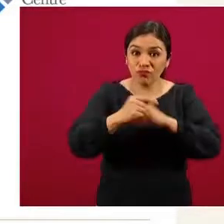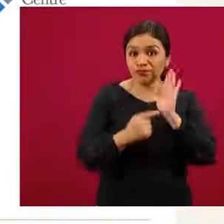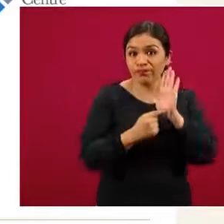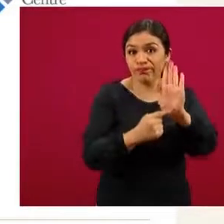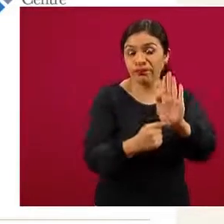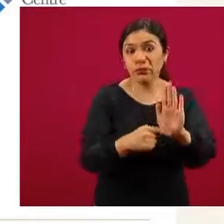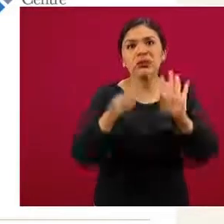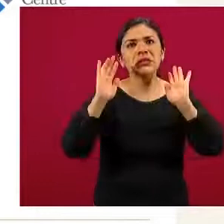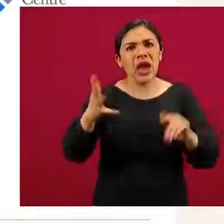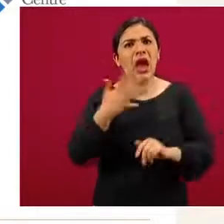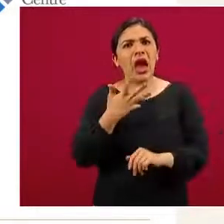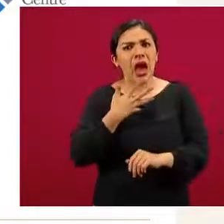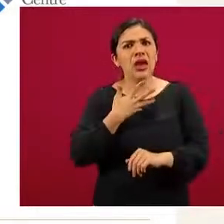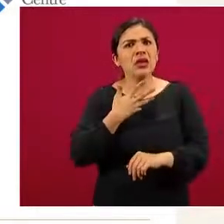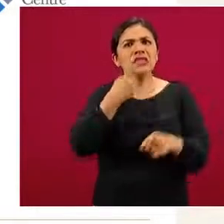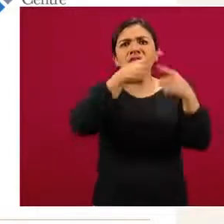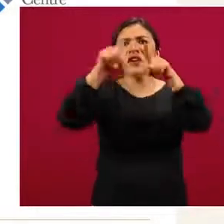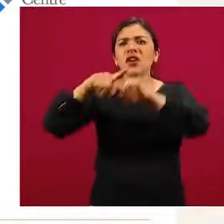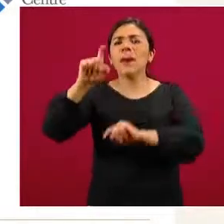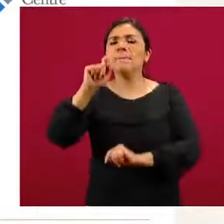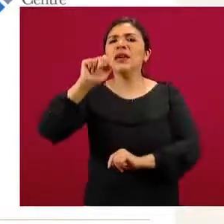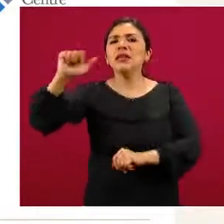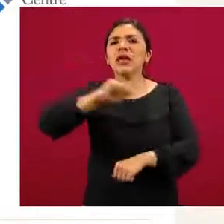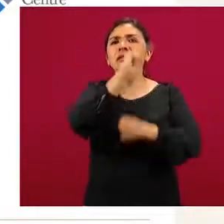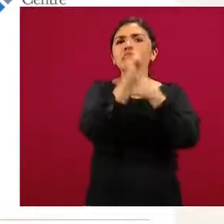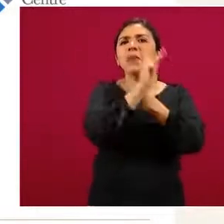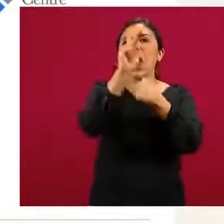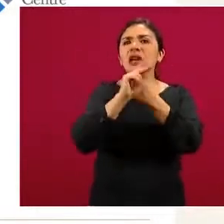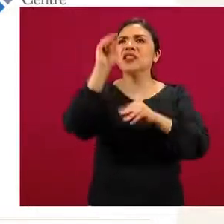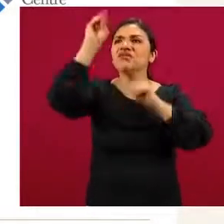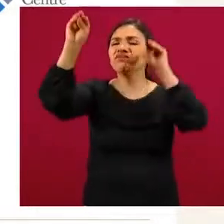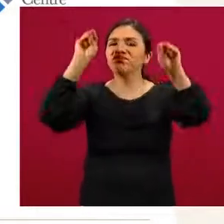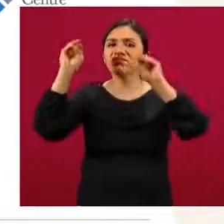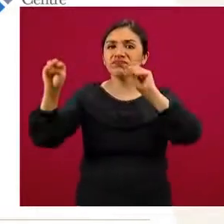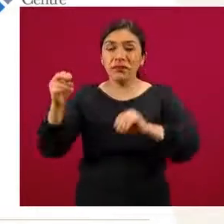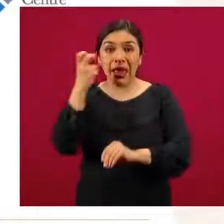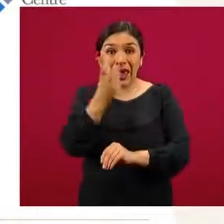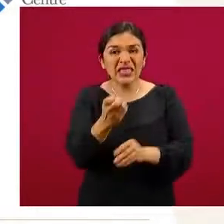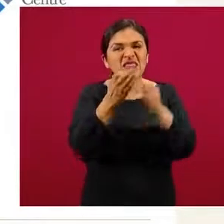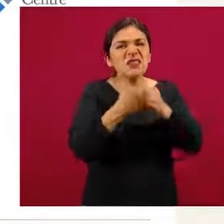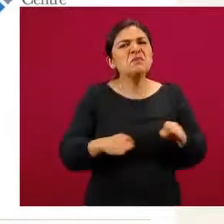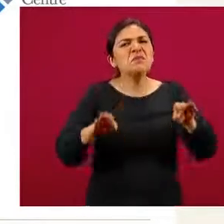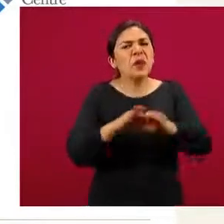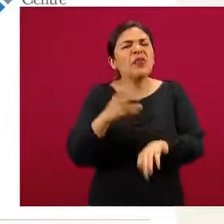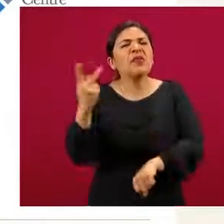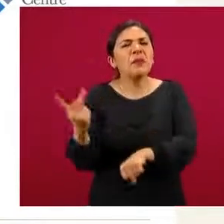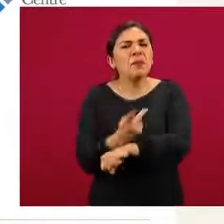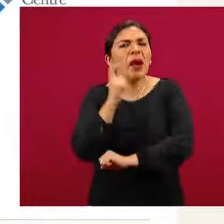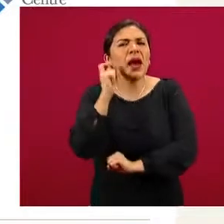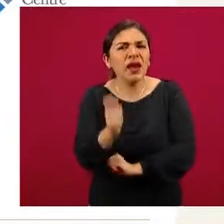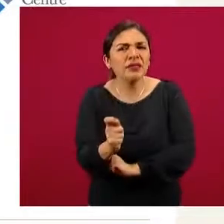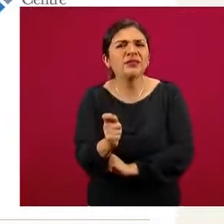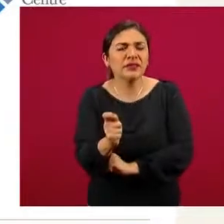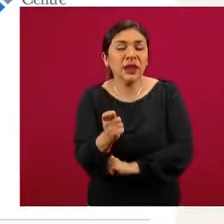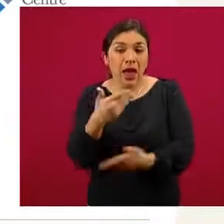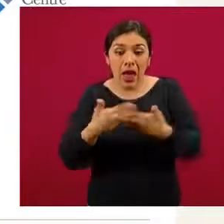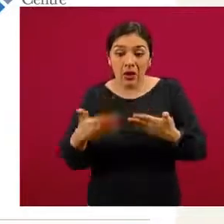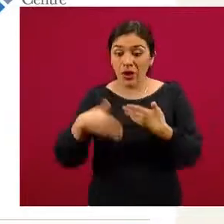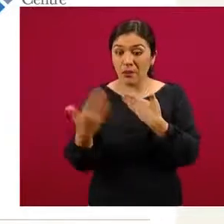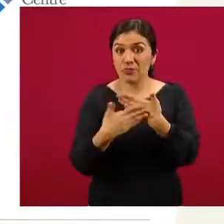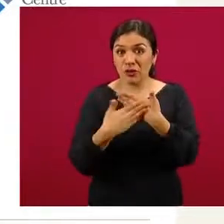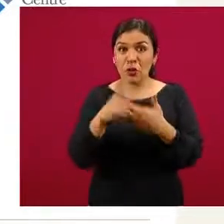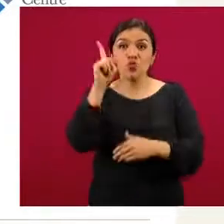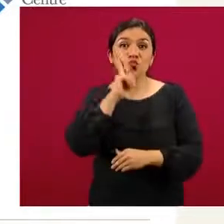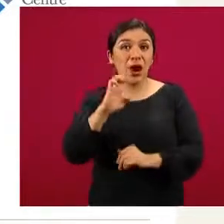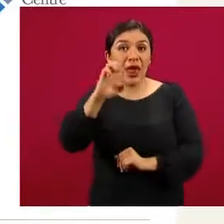plataforma que ya está en 26 países y lo importante que va a ocurrir en nuestro evento de Mujer